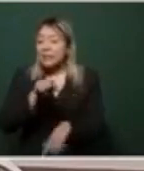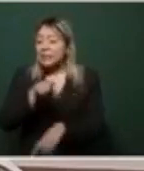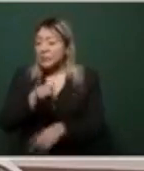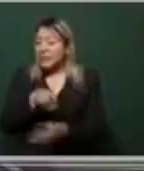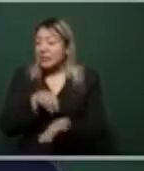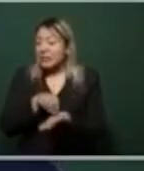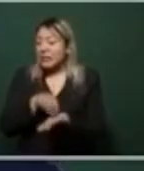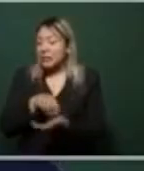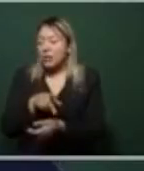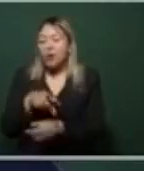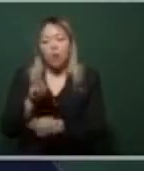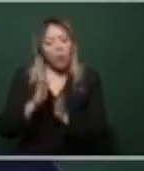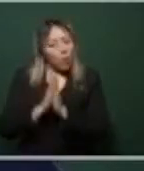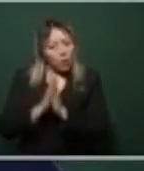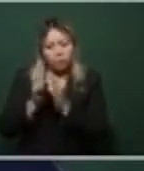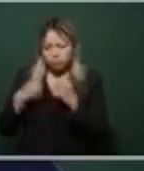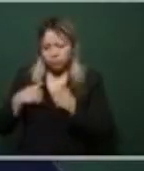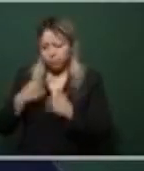ellas,